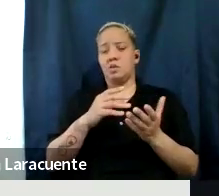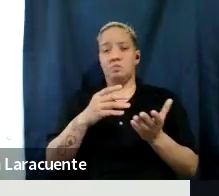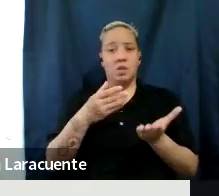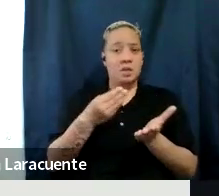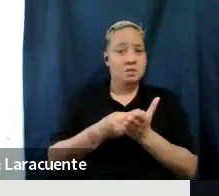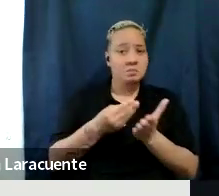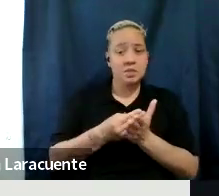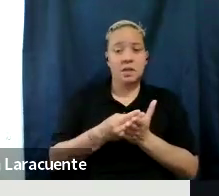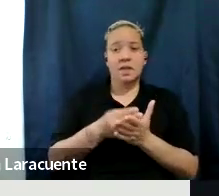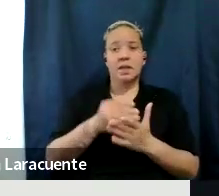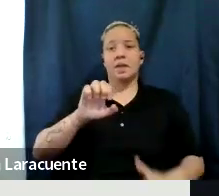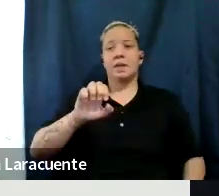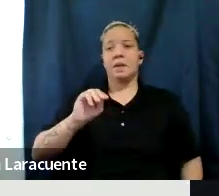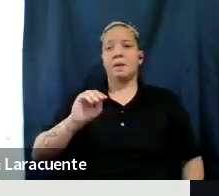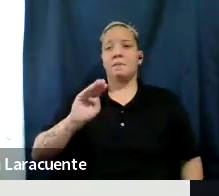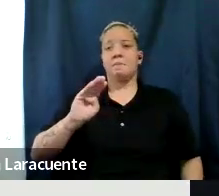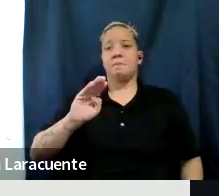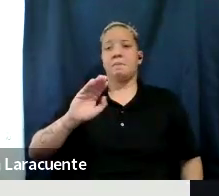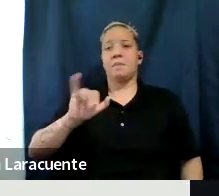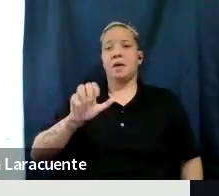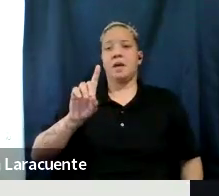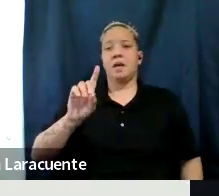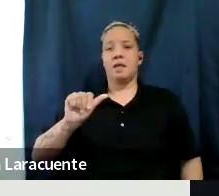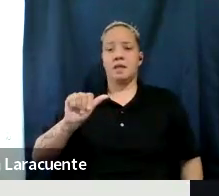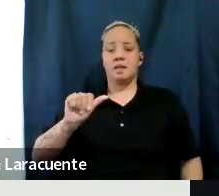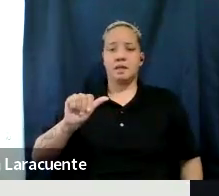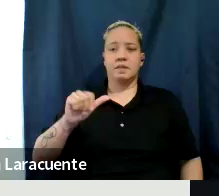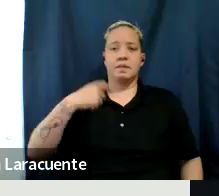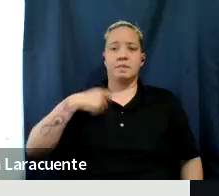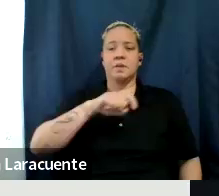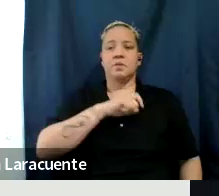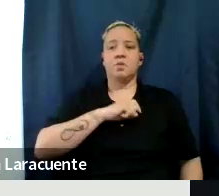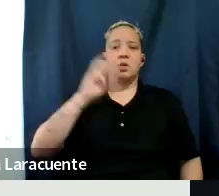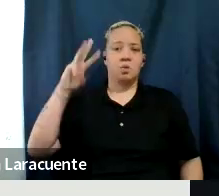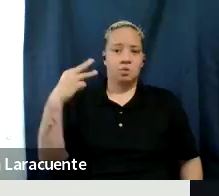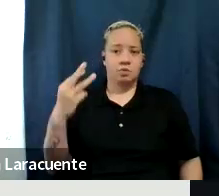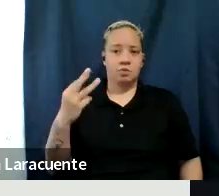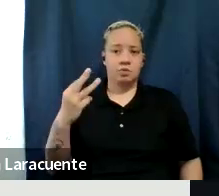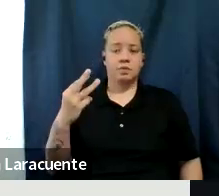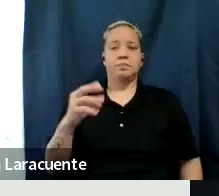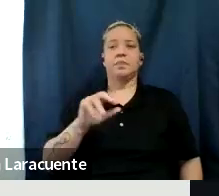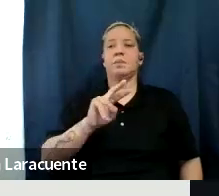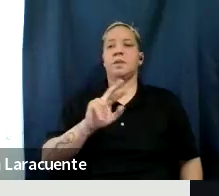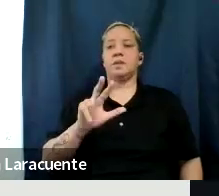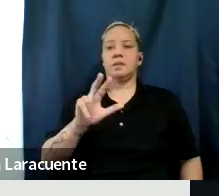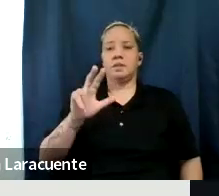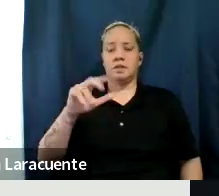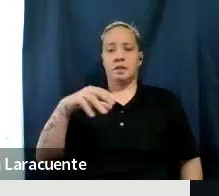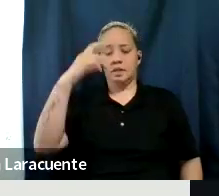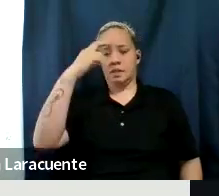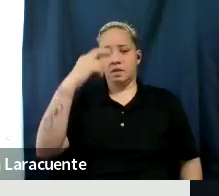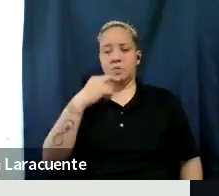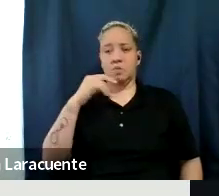en la Embajada Española en Washington. El 22 de agosto, o sea, 3 días después de hablar con el presidente